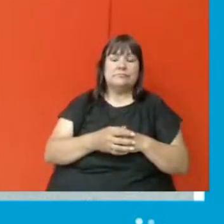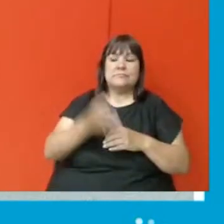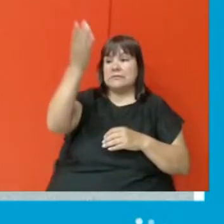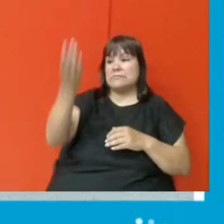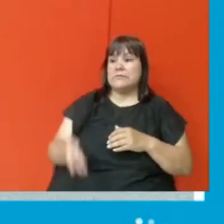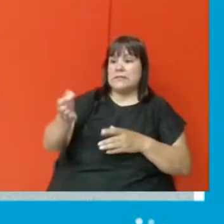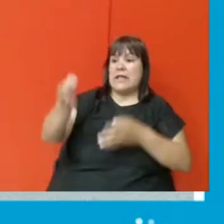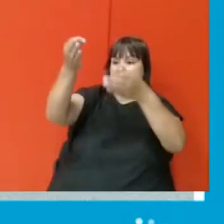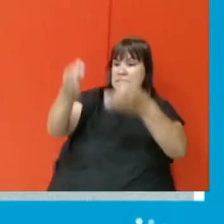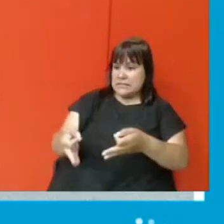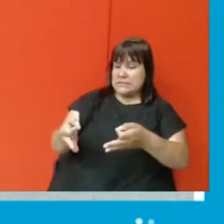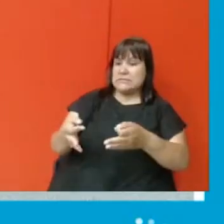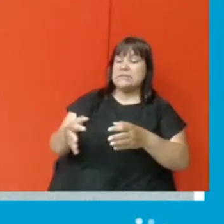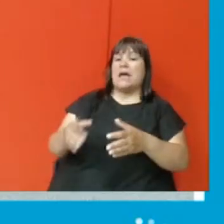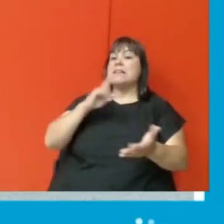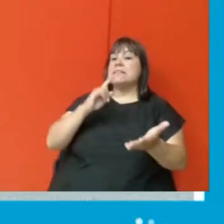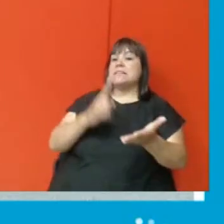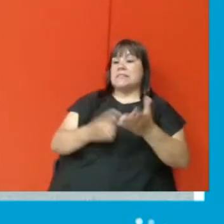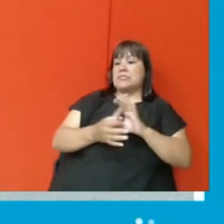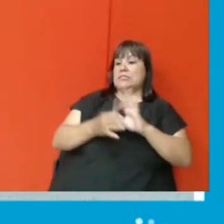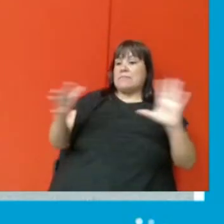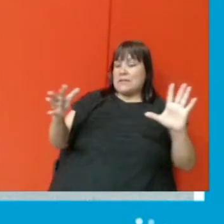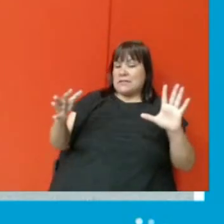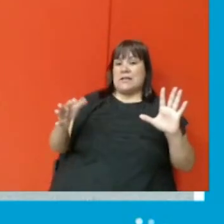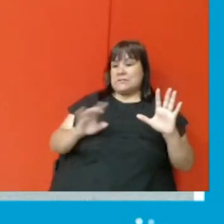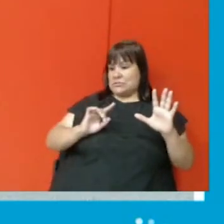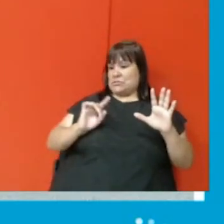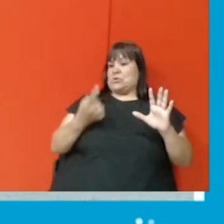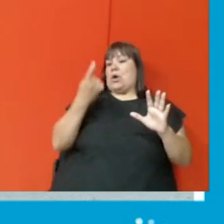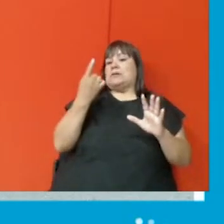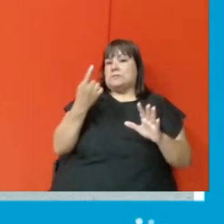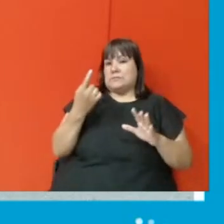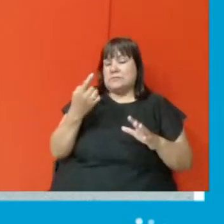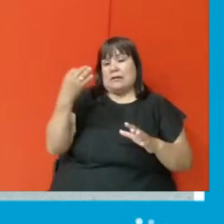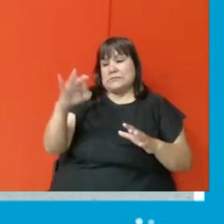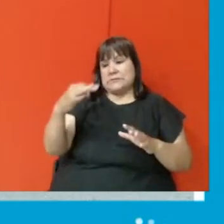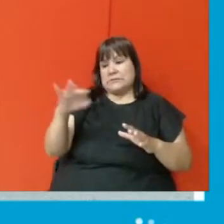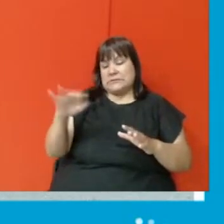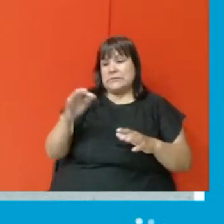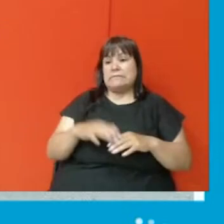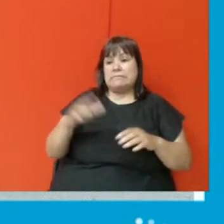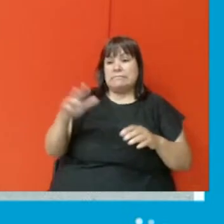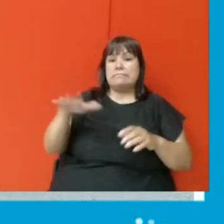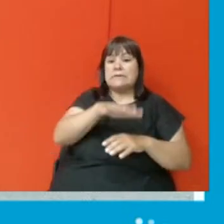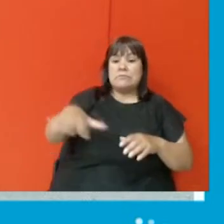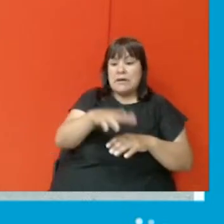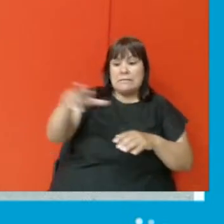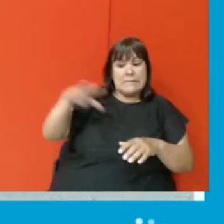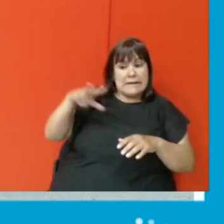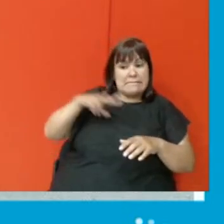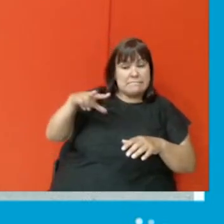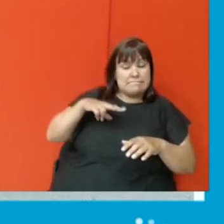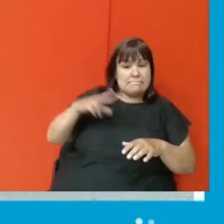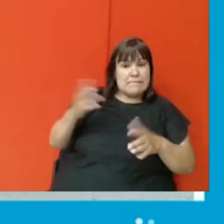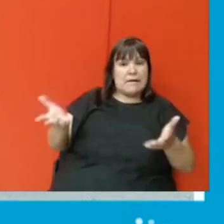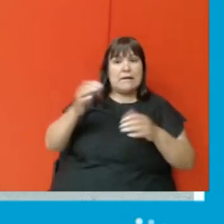dignidad, tiene que haber autonomía, tiene que haber independencia, tiene que haber escucha, tiene que haber privacidad y tiene que haber